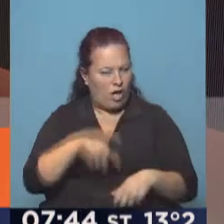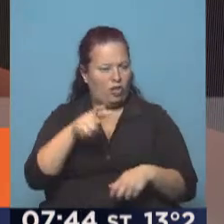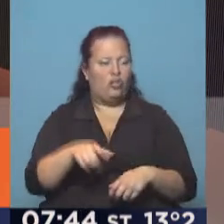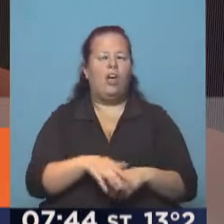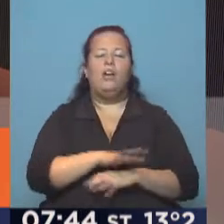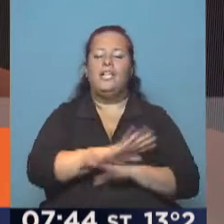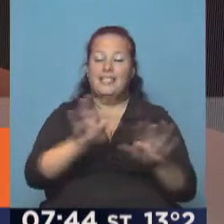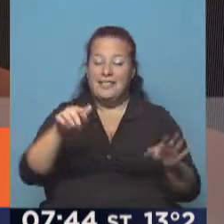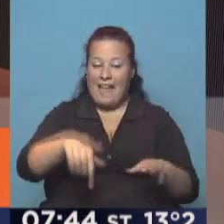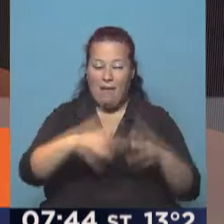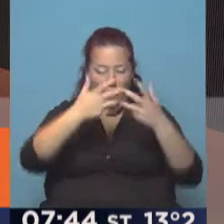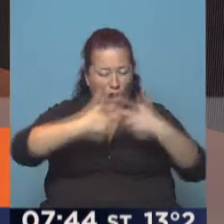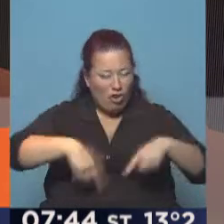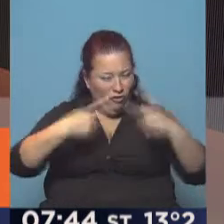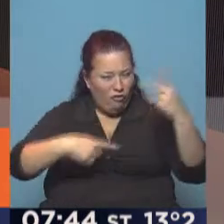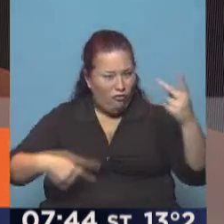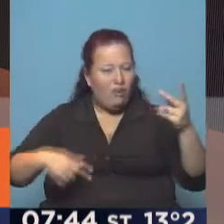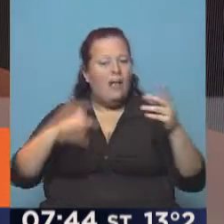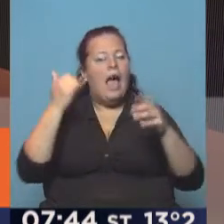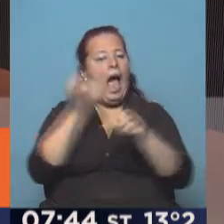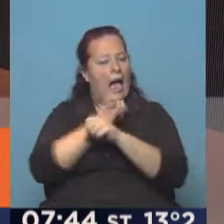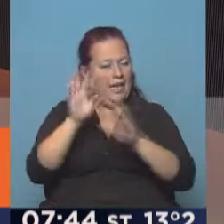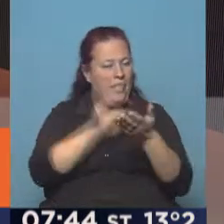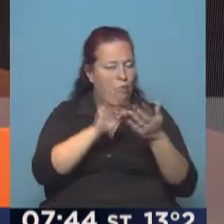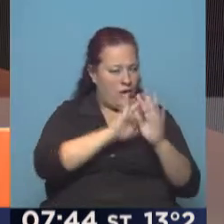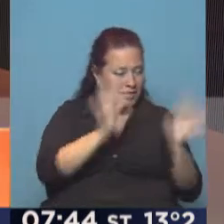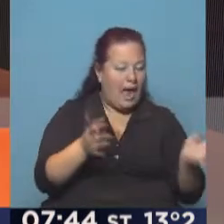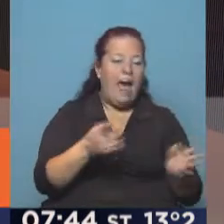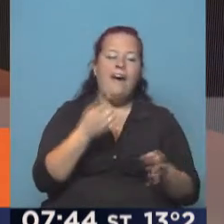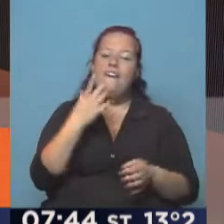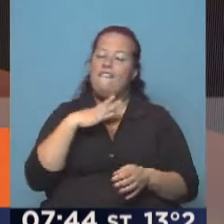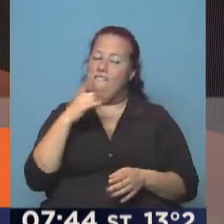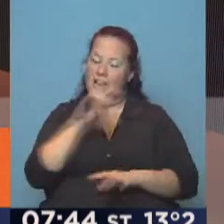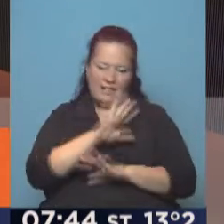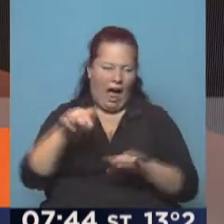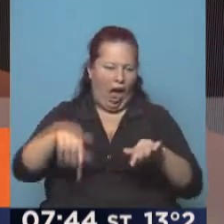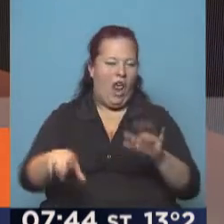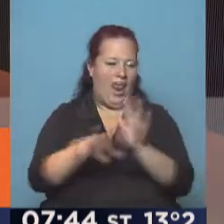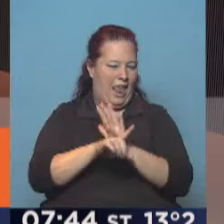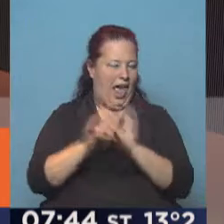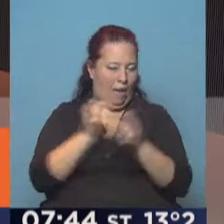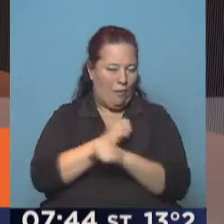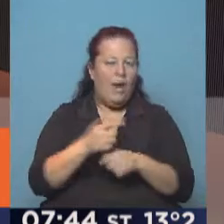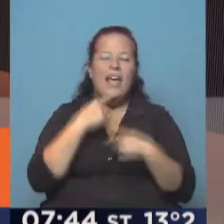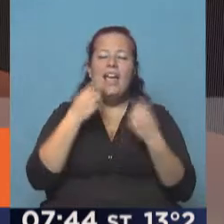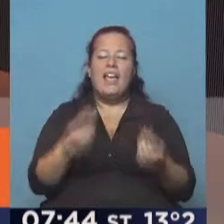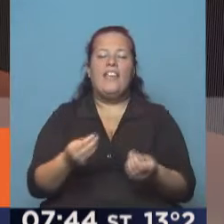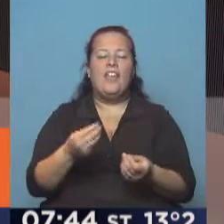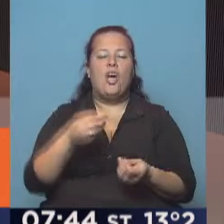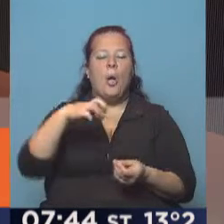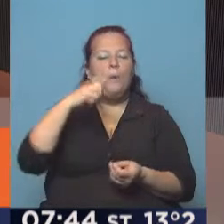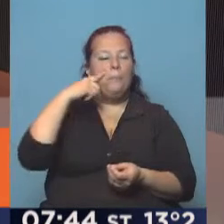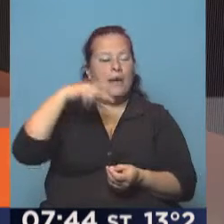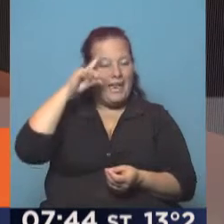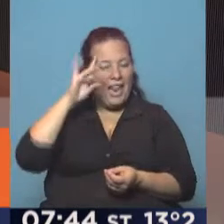iniciativa que ya, este megaproyecto, que contaba con la sanción de la Cámara de Diputados, ya es ley de la Nación. Vamos a ver qué dijo Federico